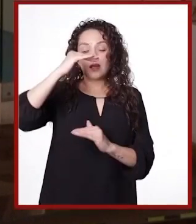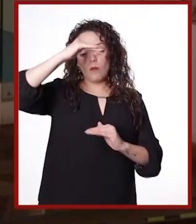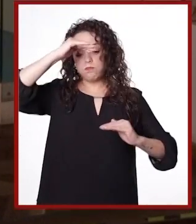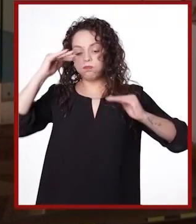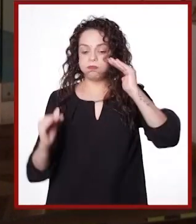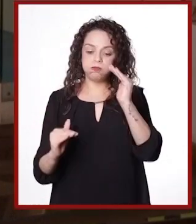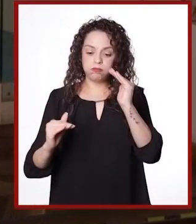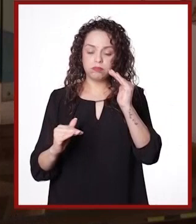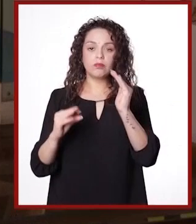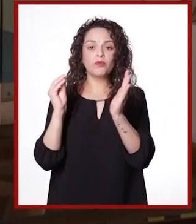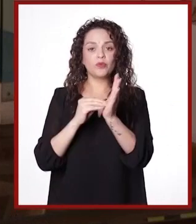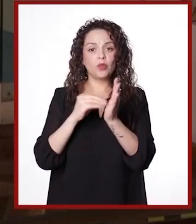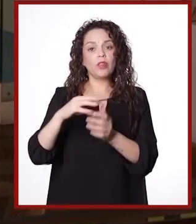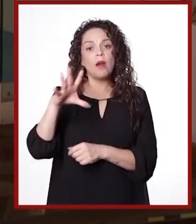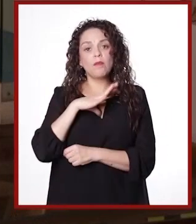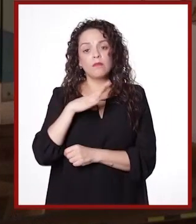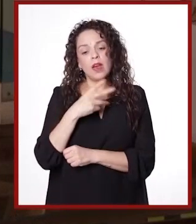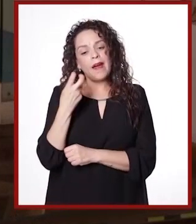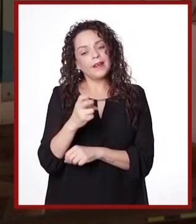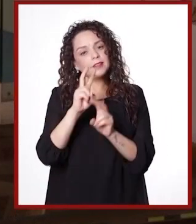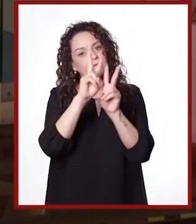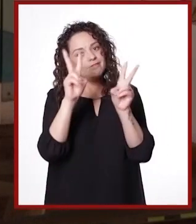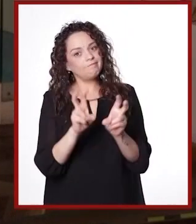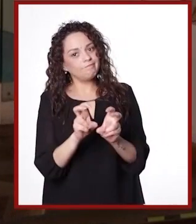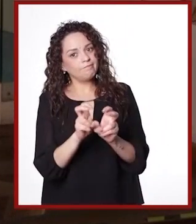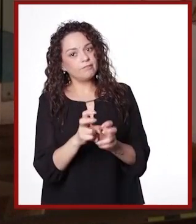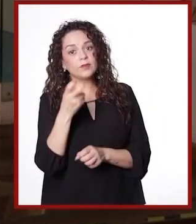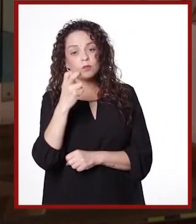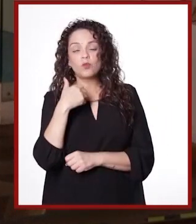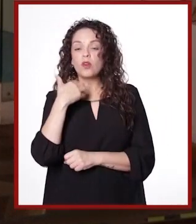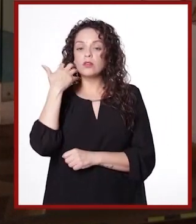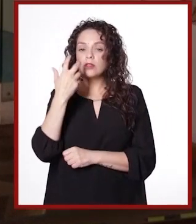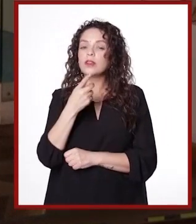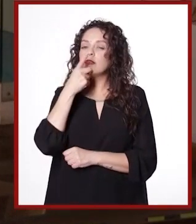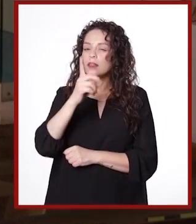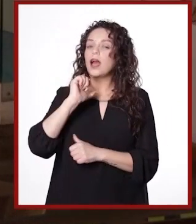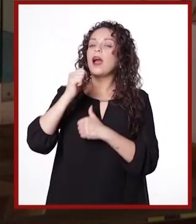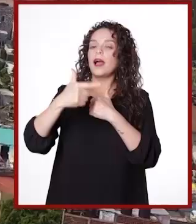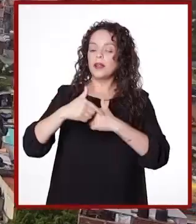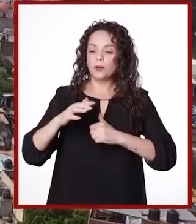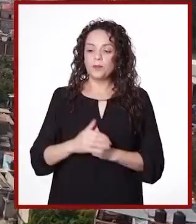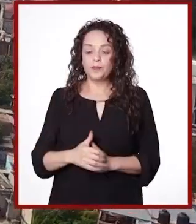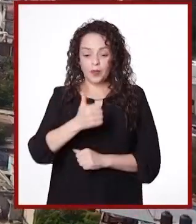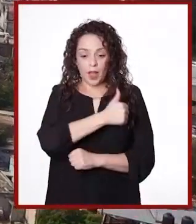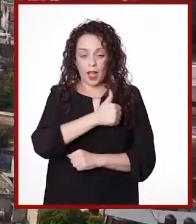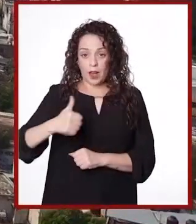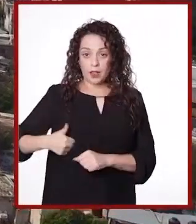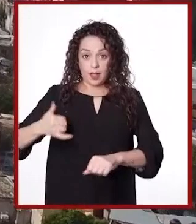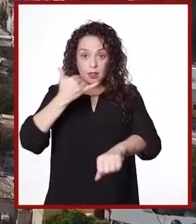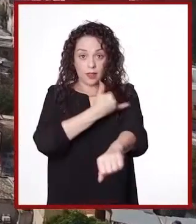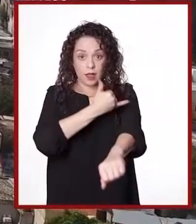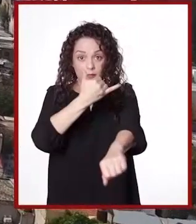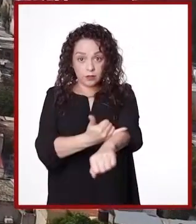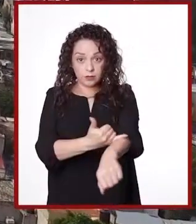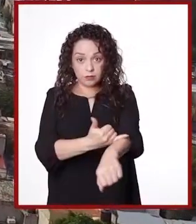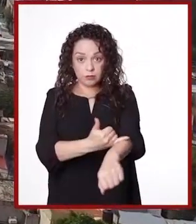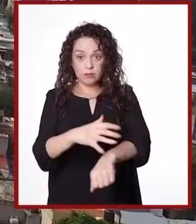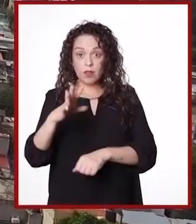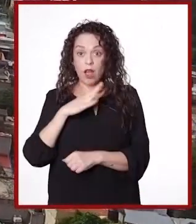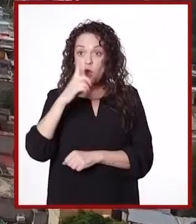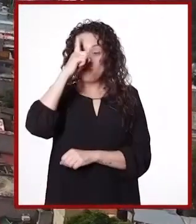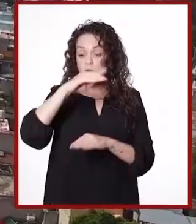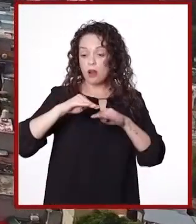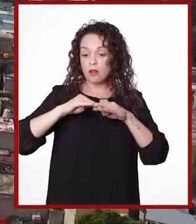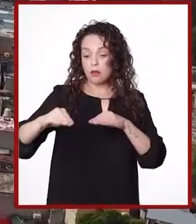por la desigualdad que aún existe también en estos temas. Y por ello les quiero dejar un dato. En la alcaldía Iztapalapa solo